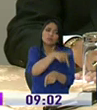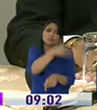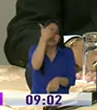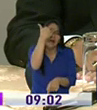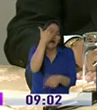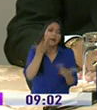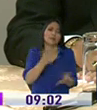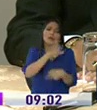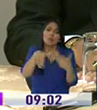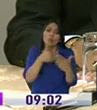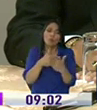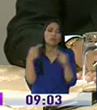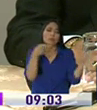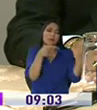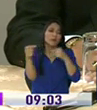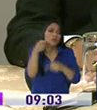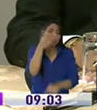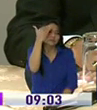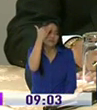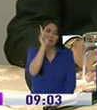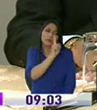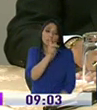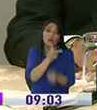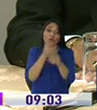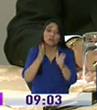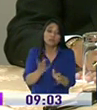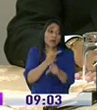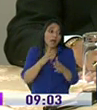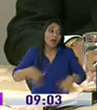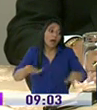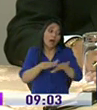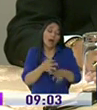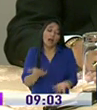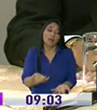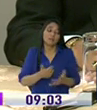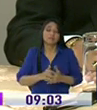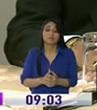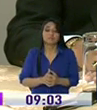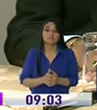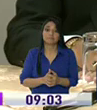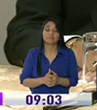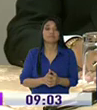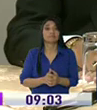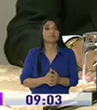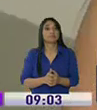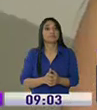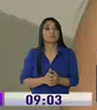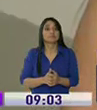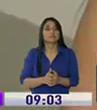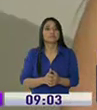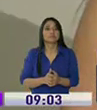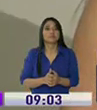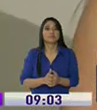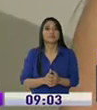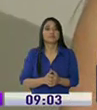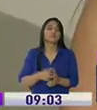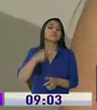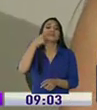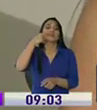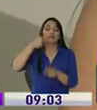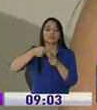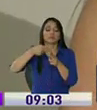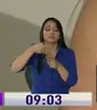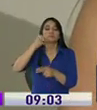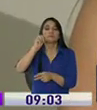una disputa, los dueños, todos los concejales de países. O sea... Es el señor Mauro